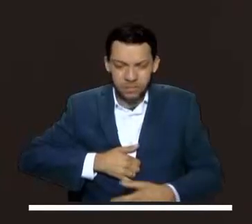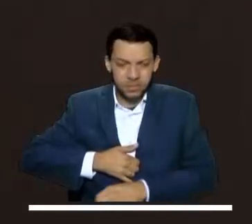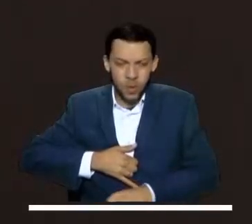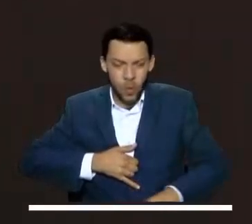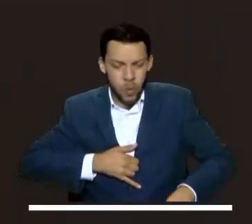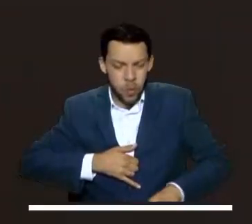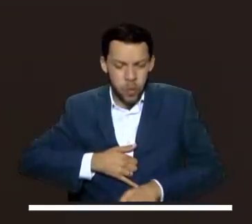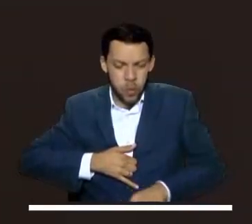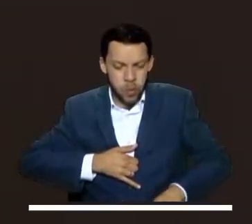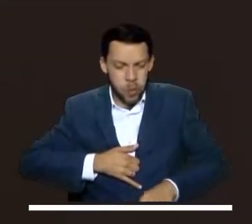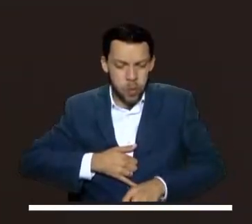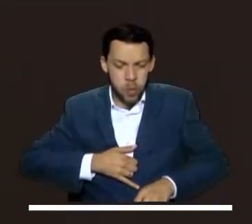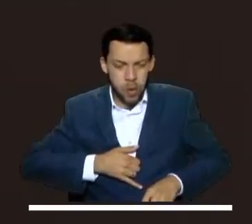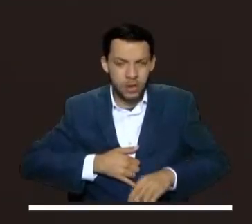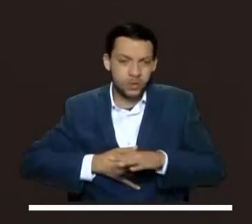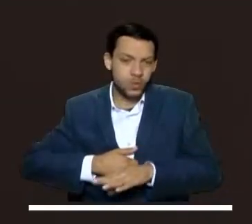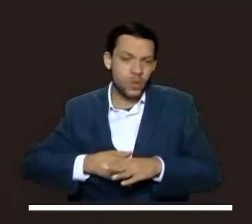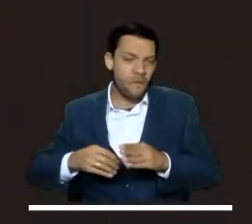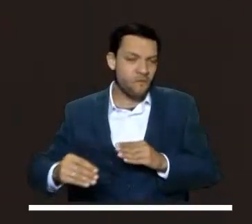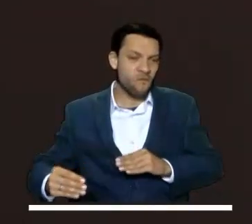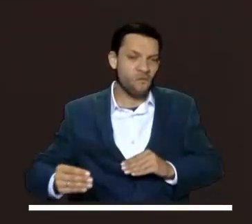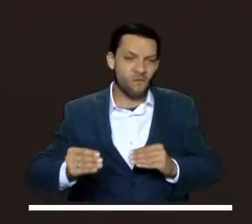Él es flexible con la mucosa.